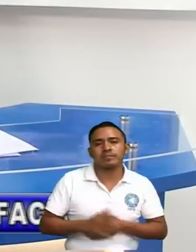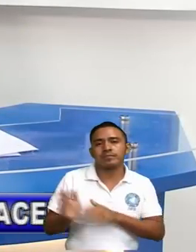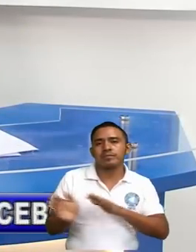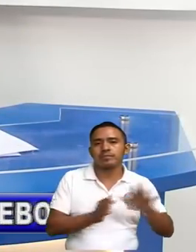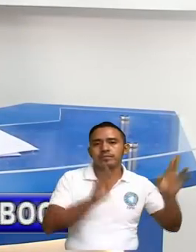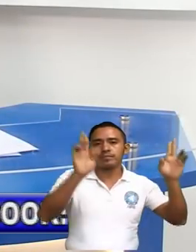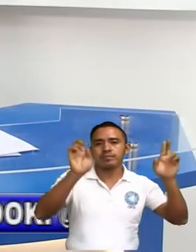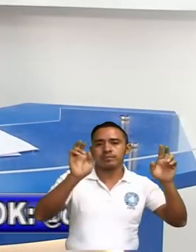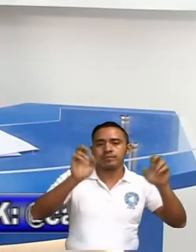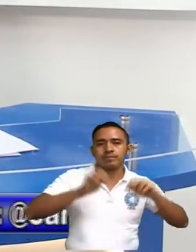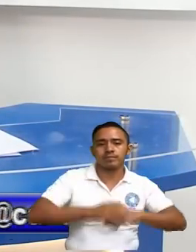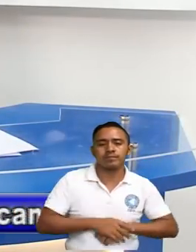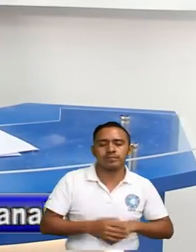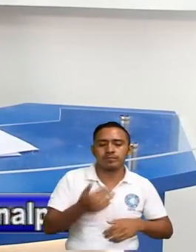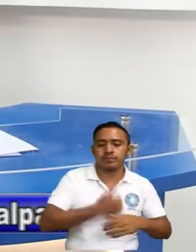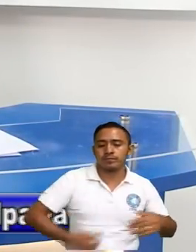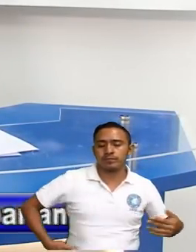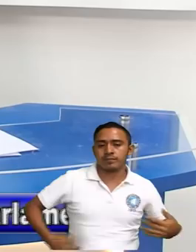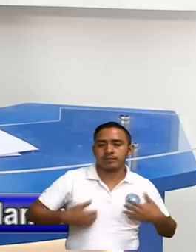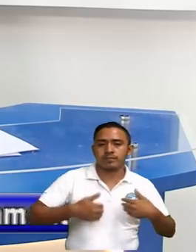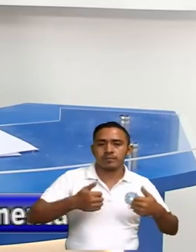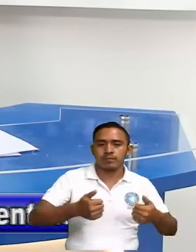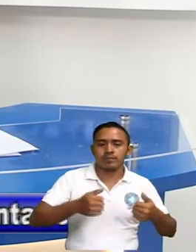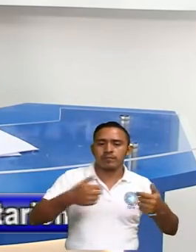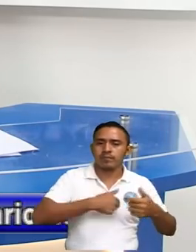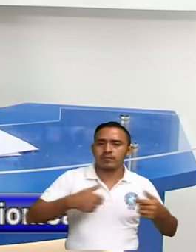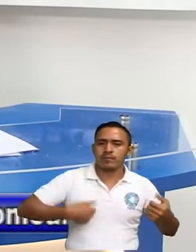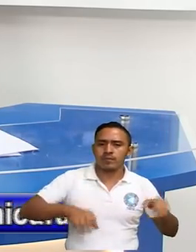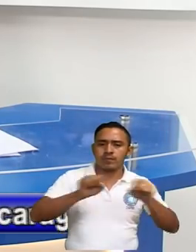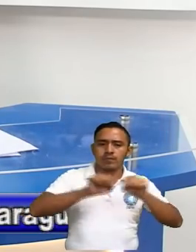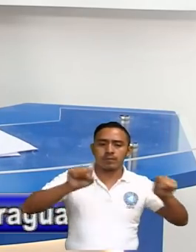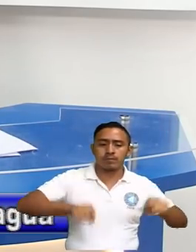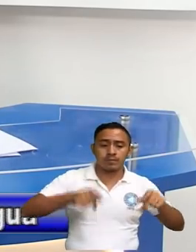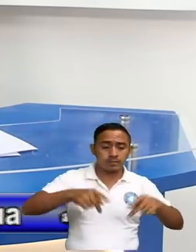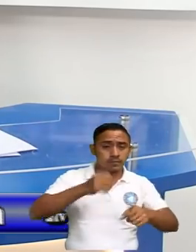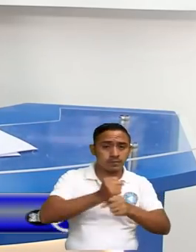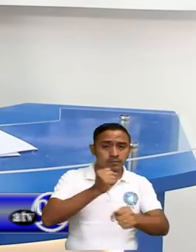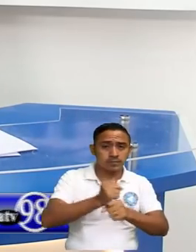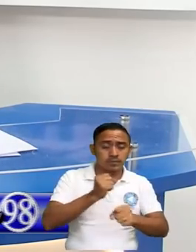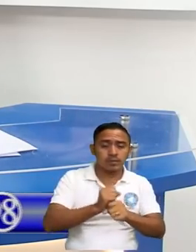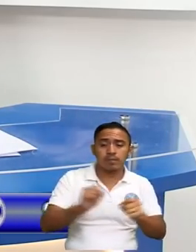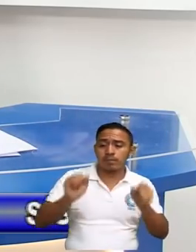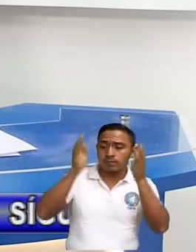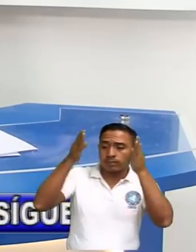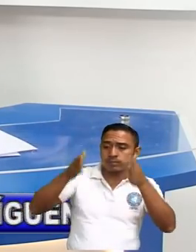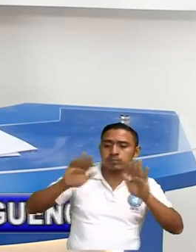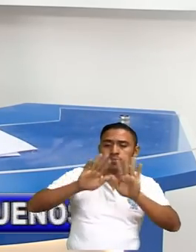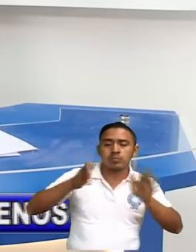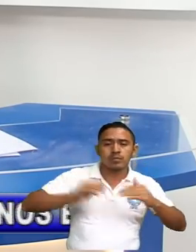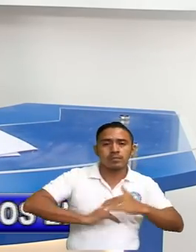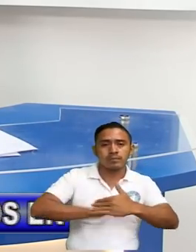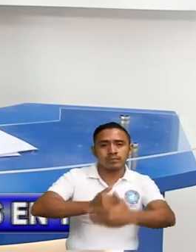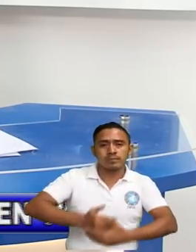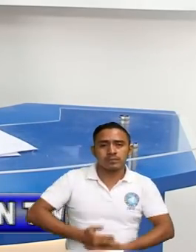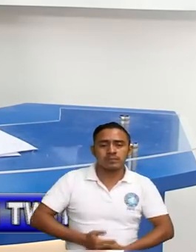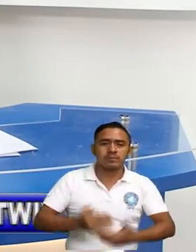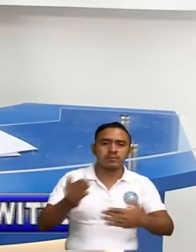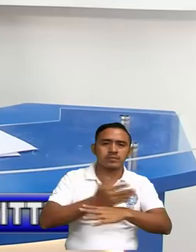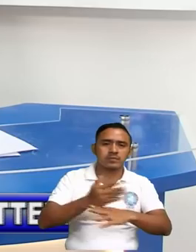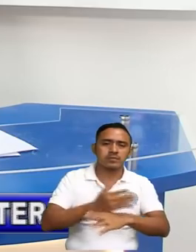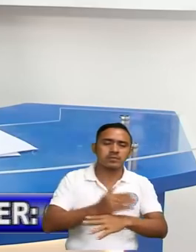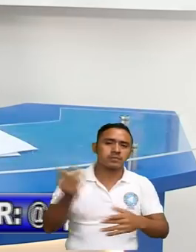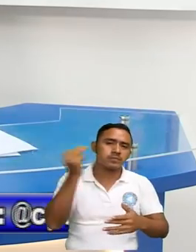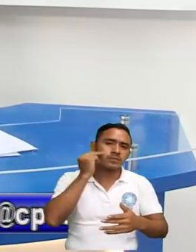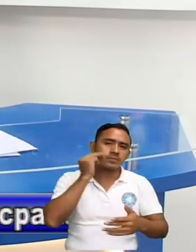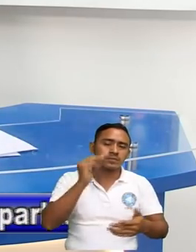Cambiamos de tema. El Ministerio de Salud desarrolló un taller con personal de salud que atiende a las mujeres embarazadas en los hospitales maternos e infantiles del